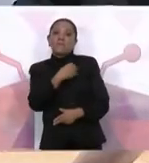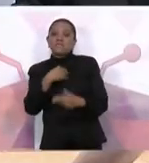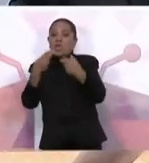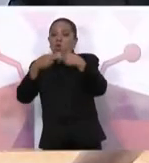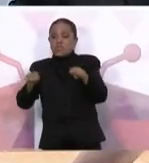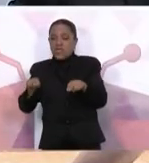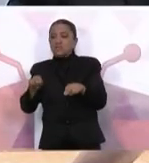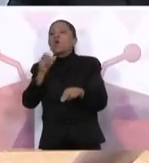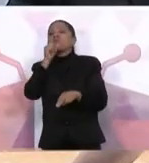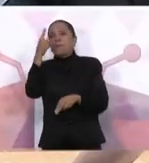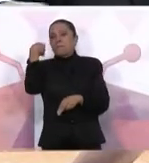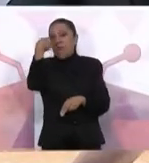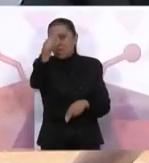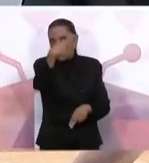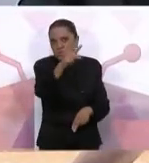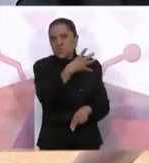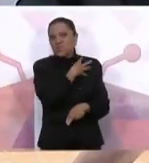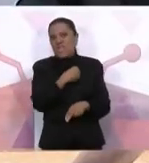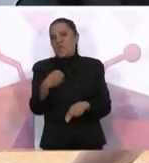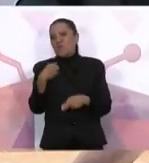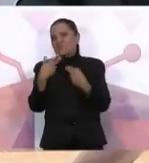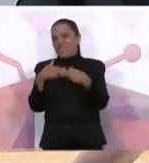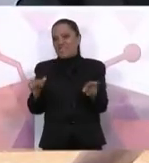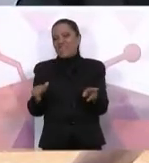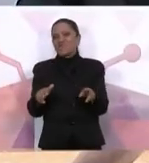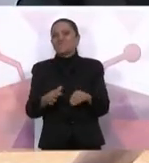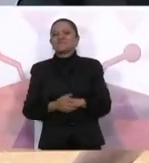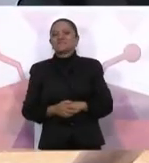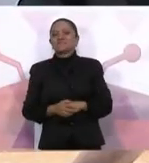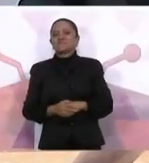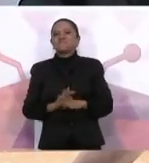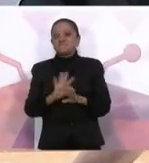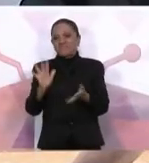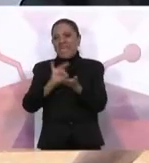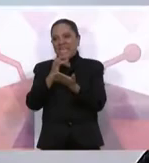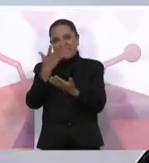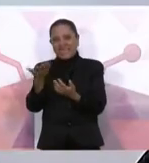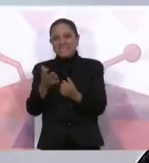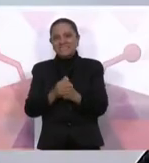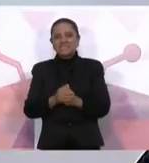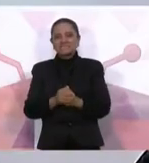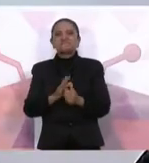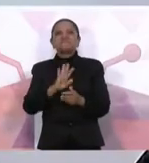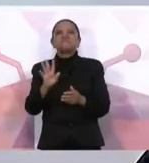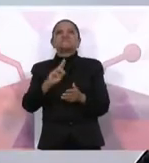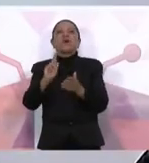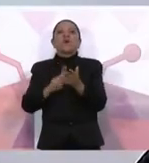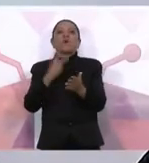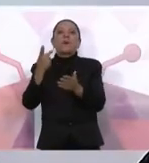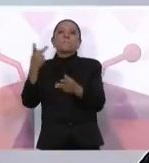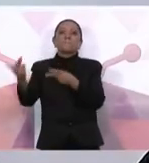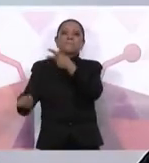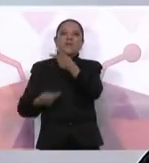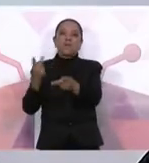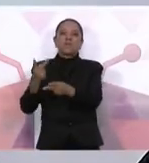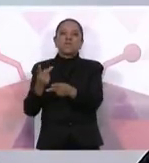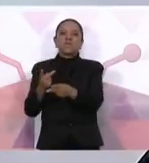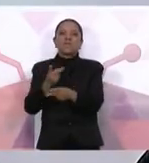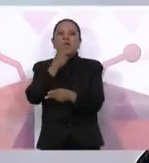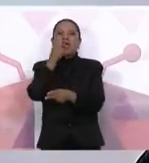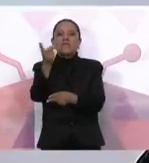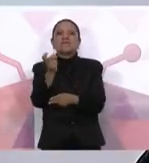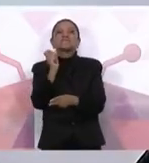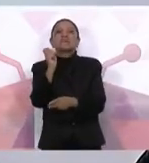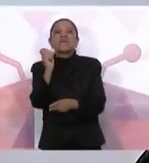jorge meade ocaranza del pri bien entonces contamos con la siguiente pregunta carlos y la siguiente pregunta será elaborada por el candidato independiente